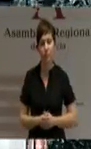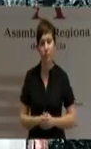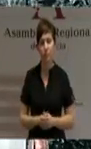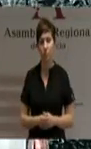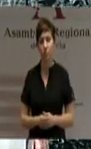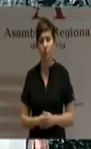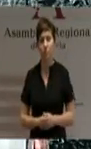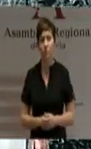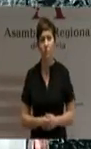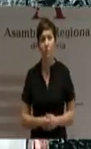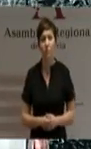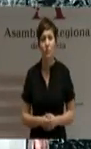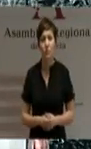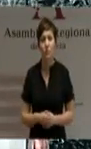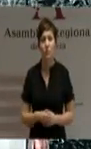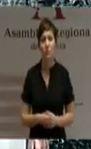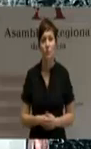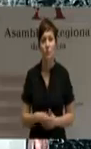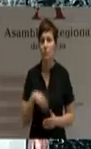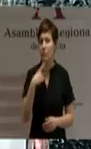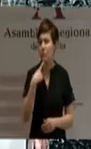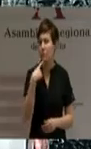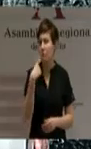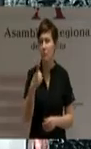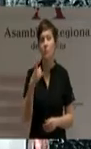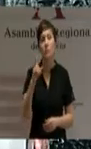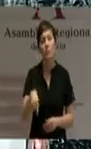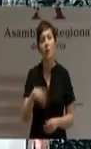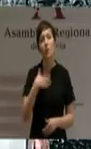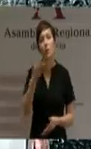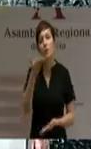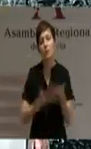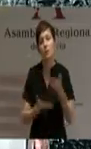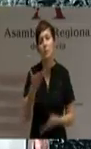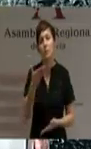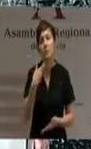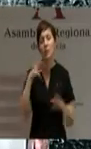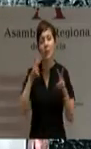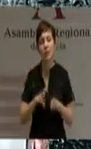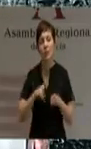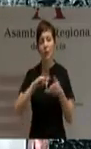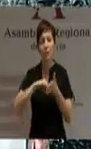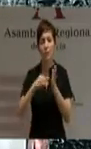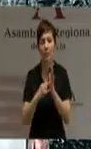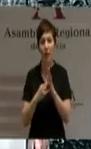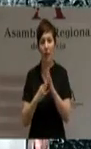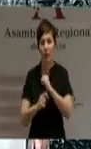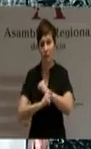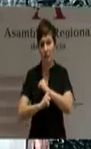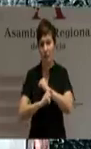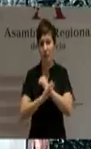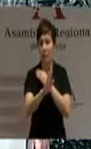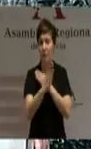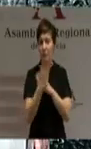Quiero contar en la elaboración y complemento del plan estratégico que el otro día presentara el señor consejero de